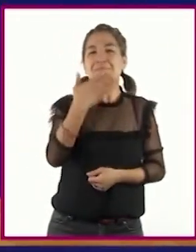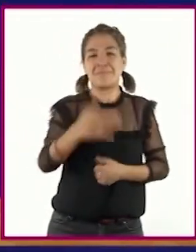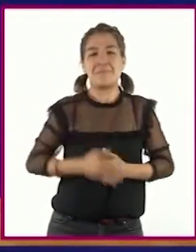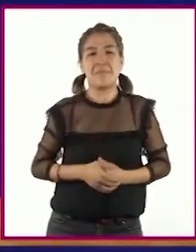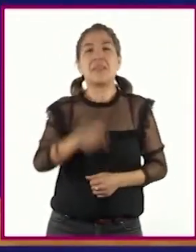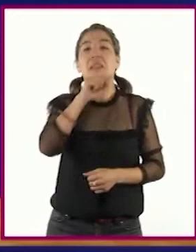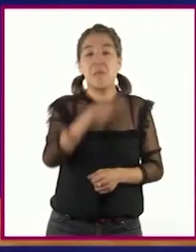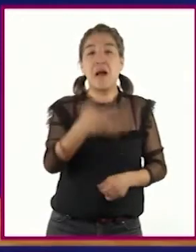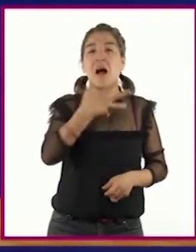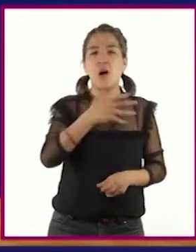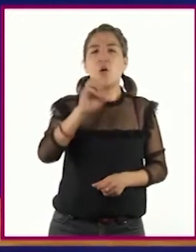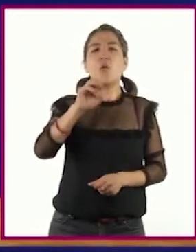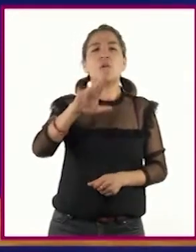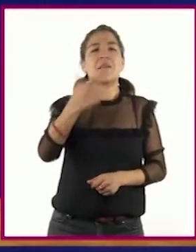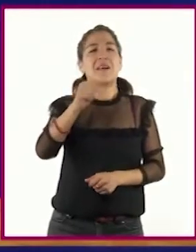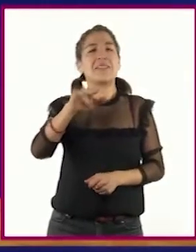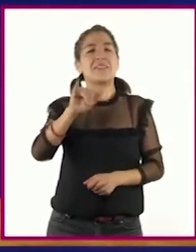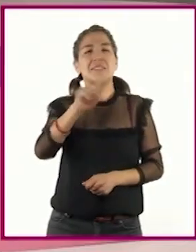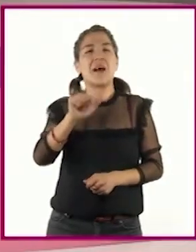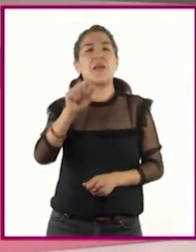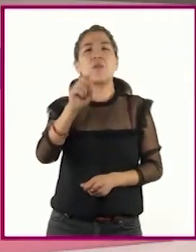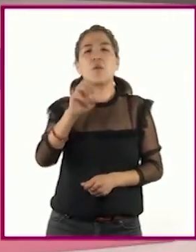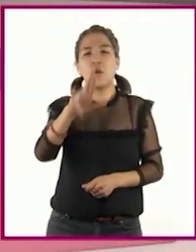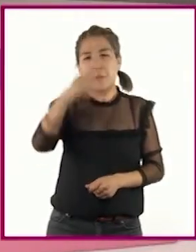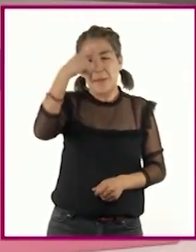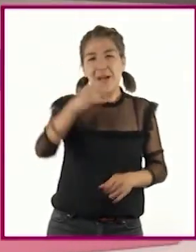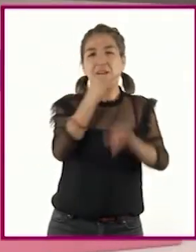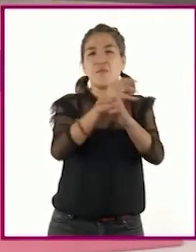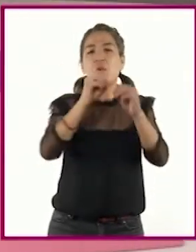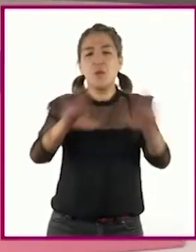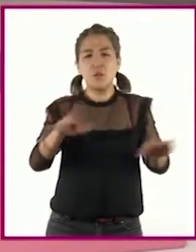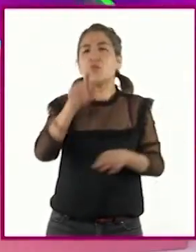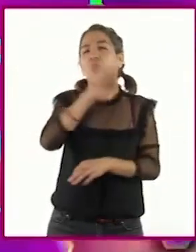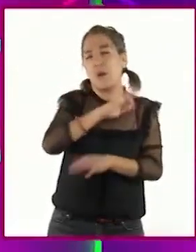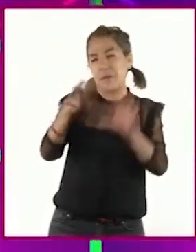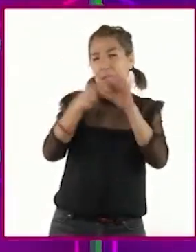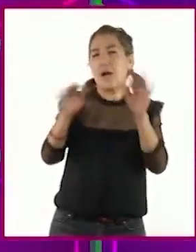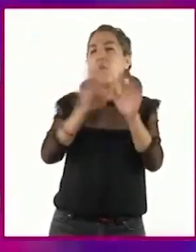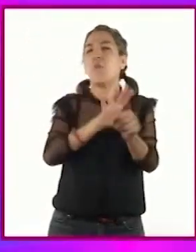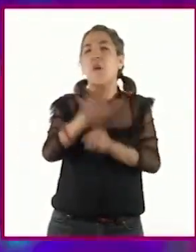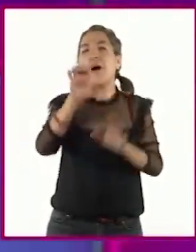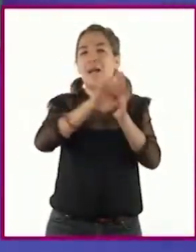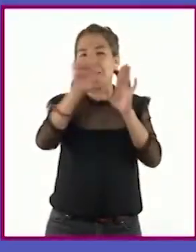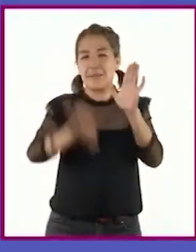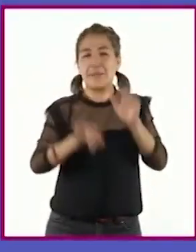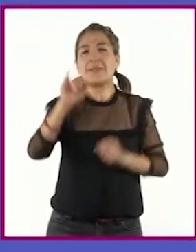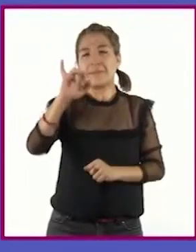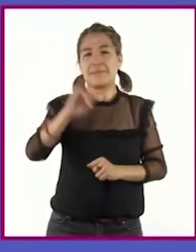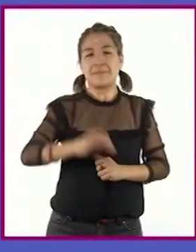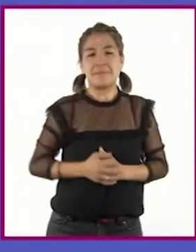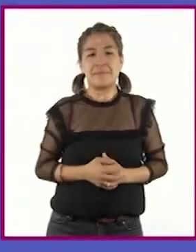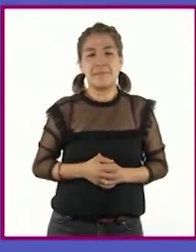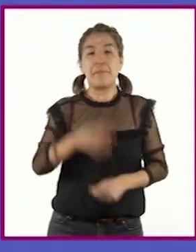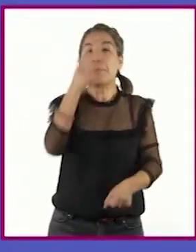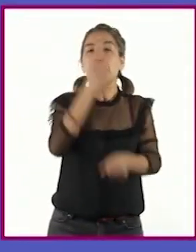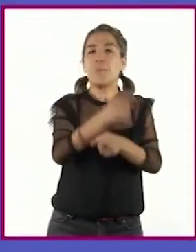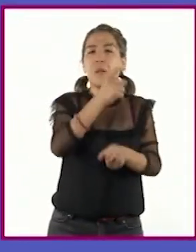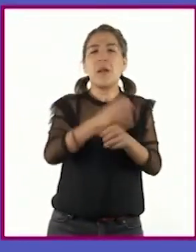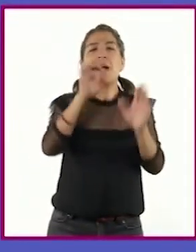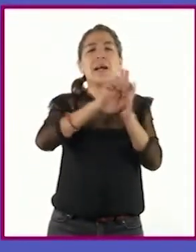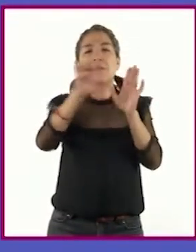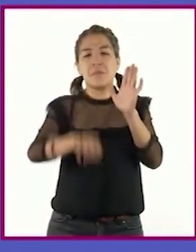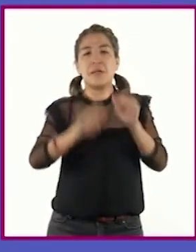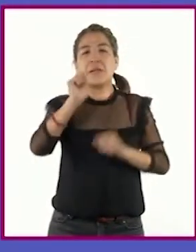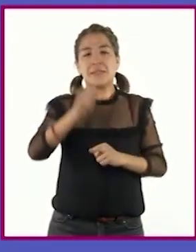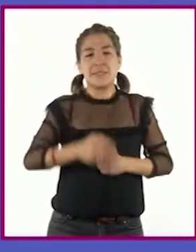hay organizadores para la información. ¿Nos puede dar algunos ejemplos? Sí, claro. El primer ejemplo